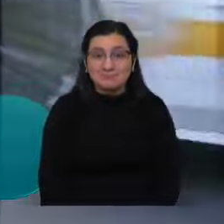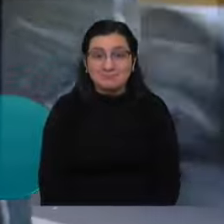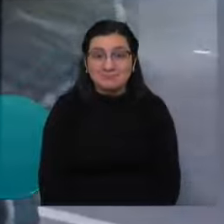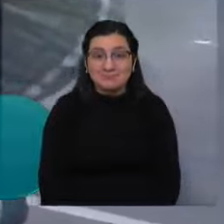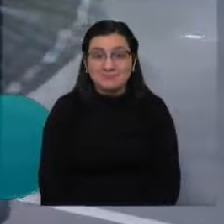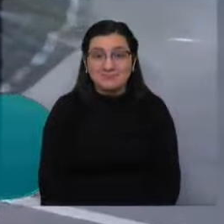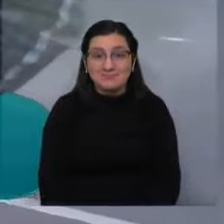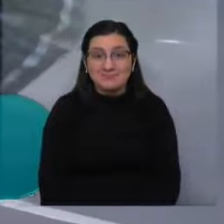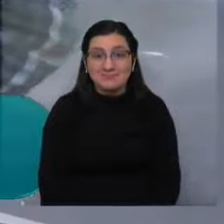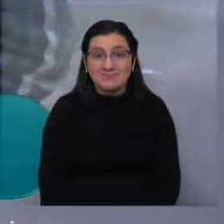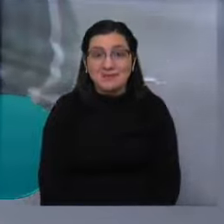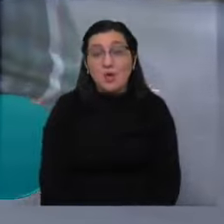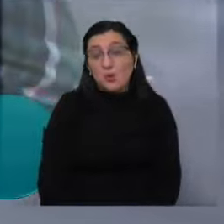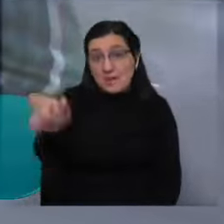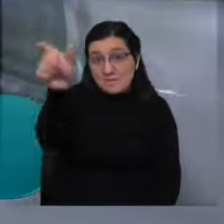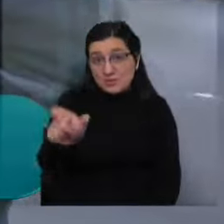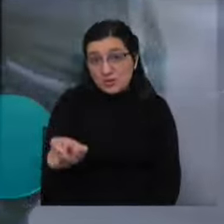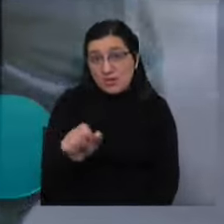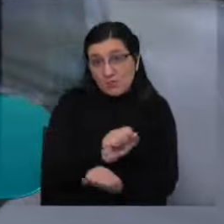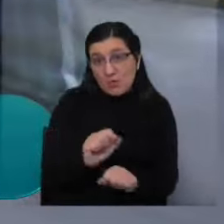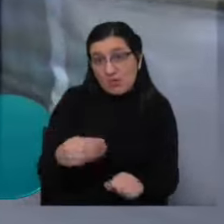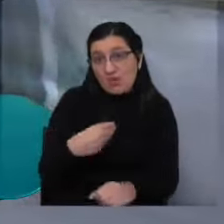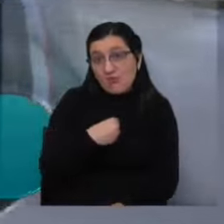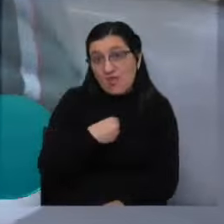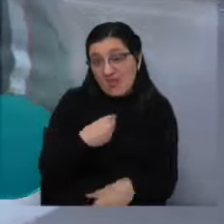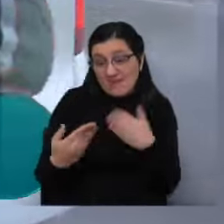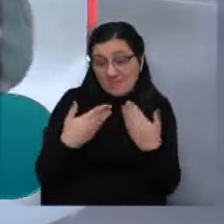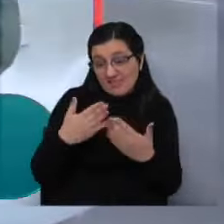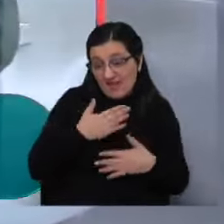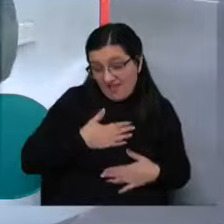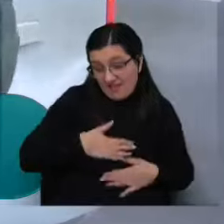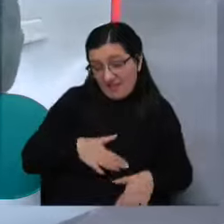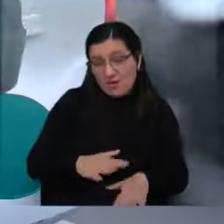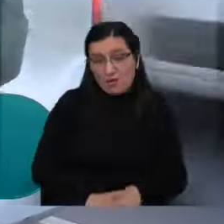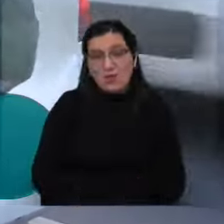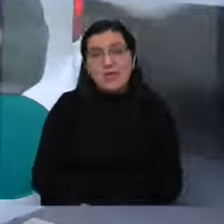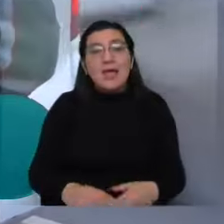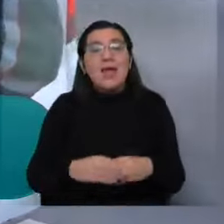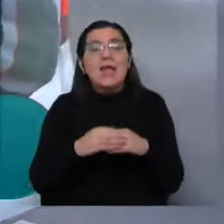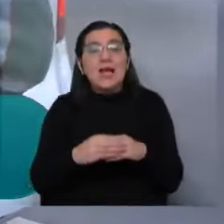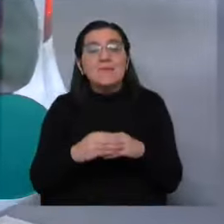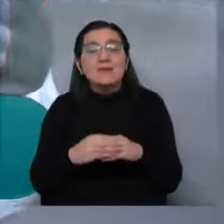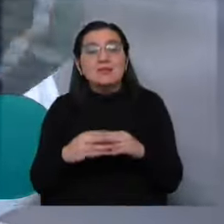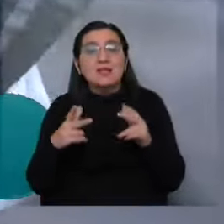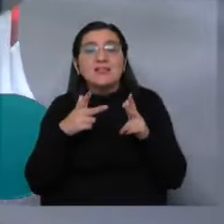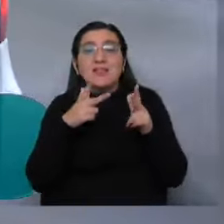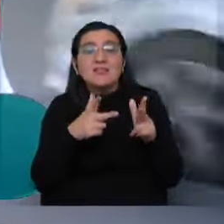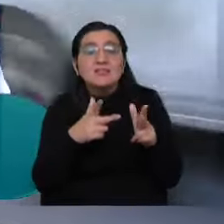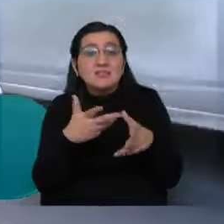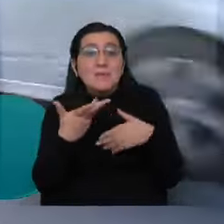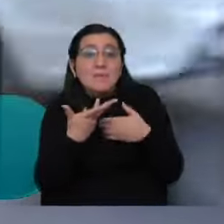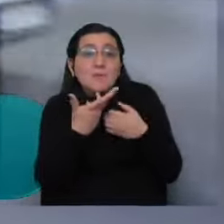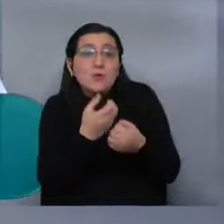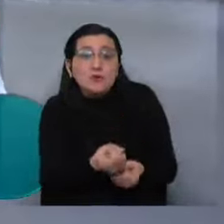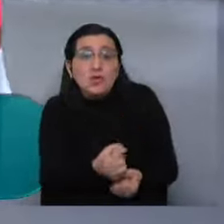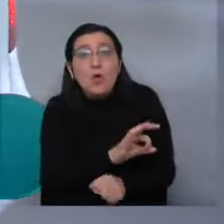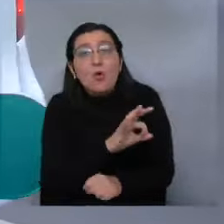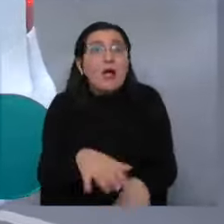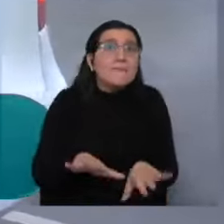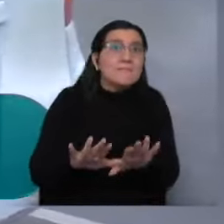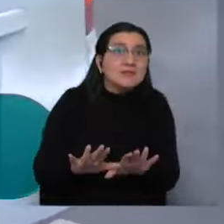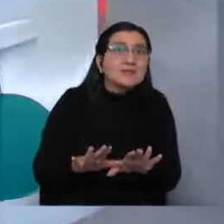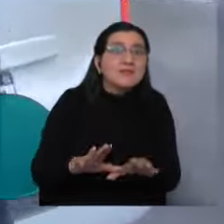uno al que se pueda confiar en poder hablar tranquilo claro el amigo es el que te tira la posta digamos o podemos tener un amigo